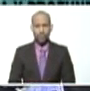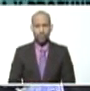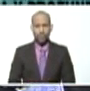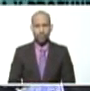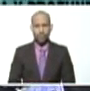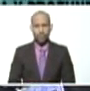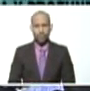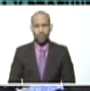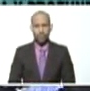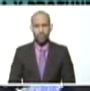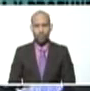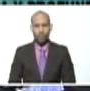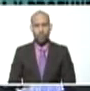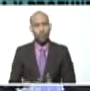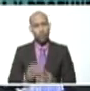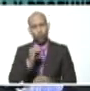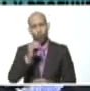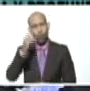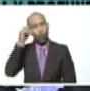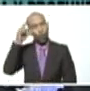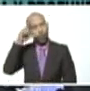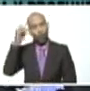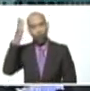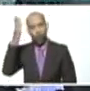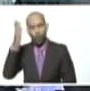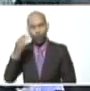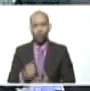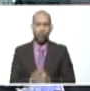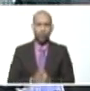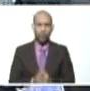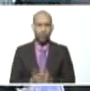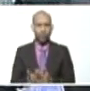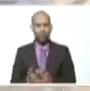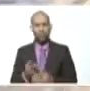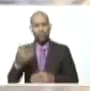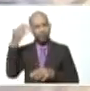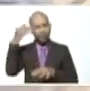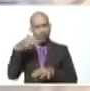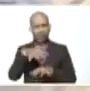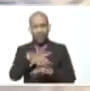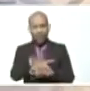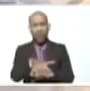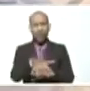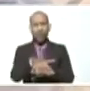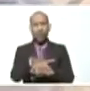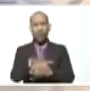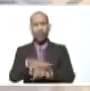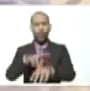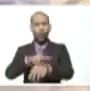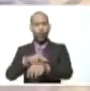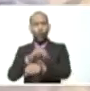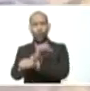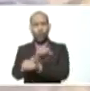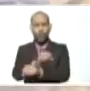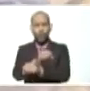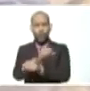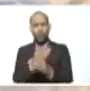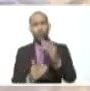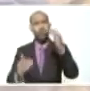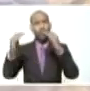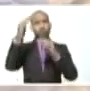Oh Dios de misericordia y amor, que por intercesión del Beato José Gregorio llegue nuestra súplica a